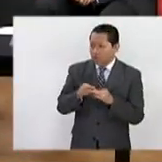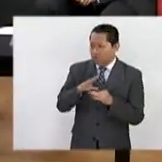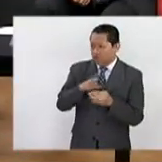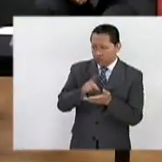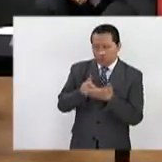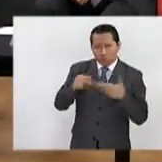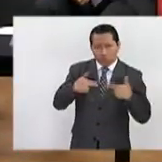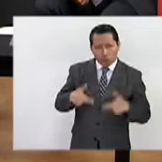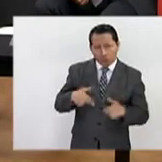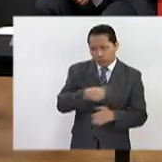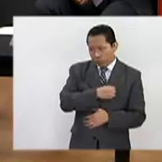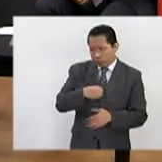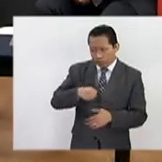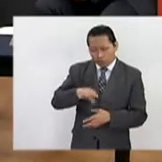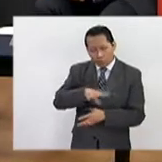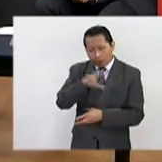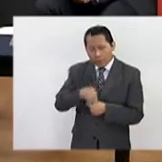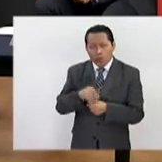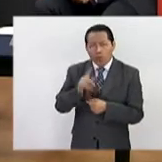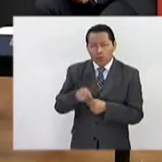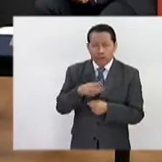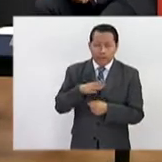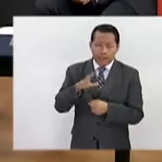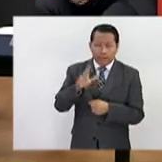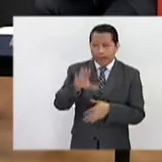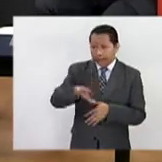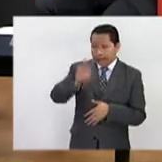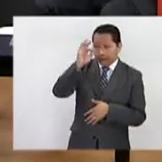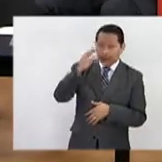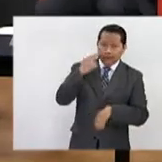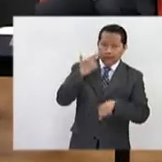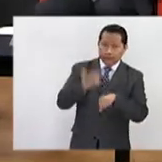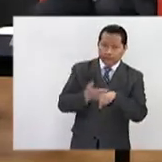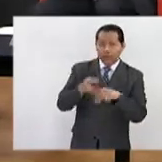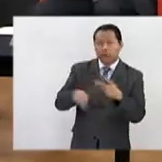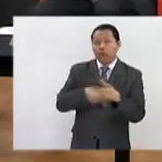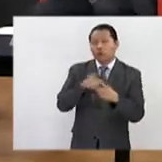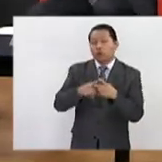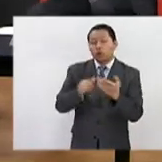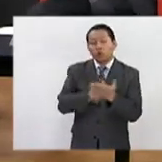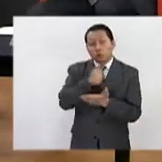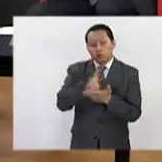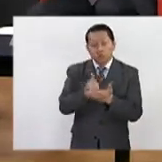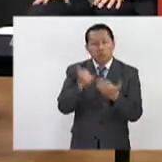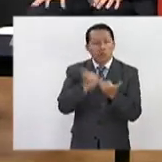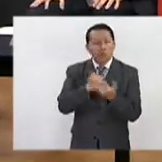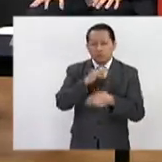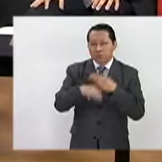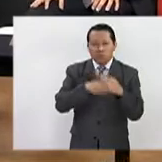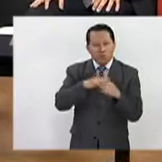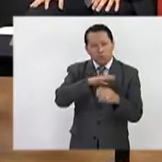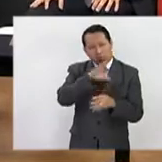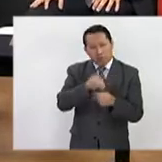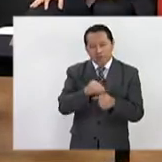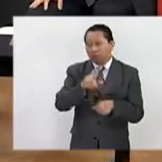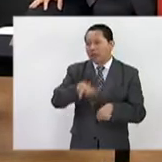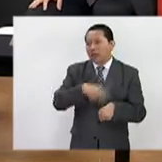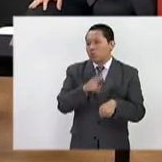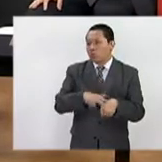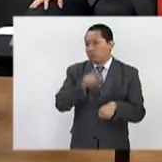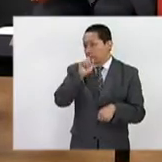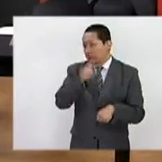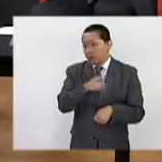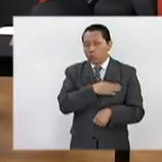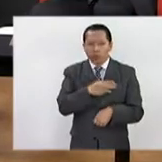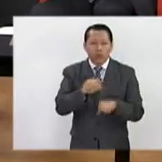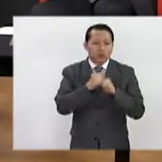todos, ¿no? Tanto el que quede designado como presidente de esta comisión, como de los ciudadanos, como de todo mundo, ¿no? Es parte, creo que, natural de una